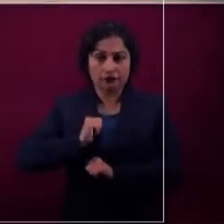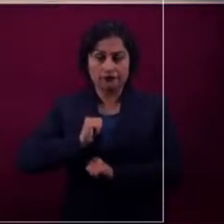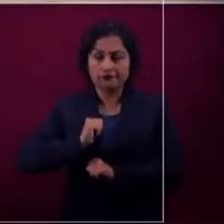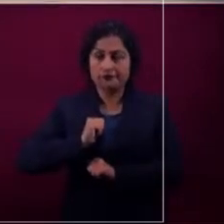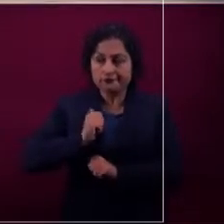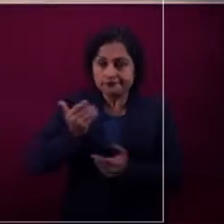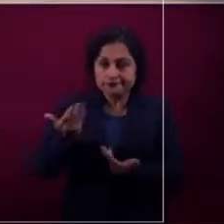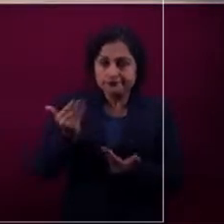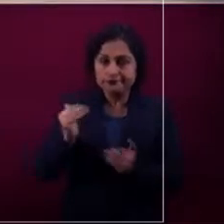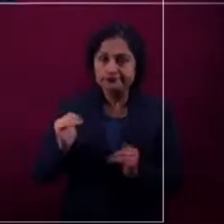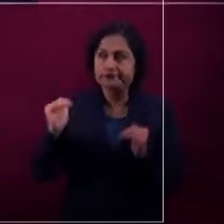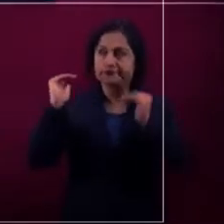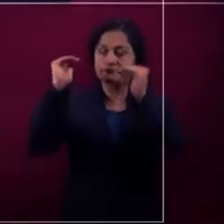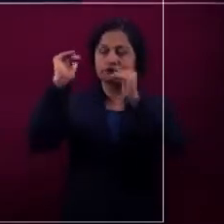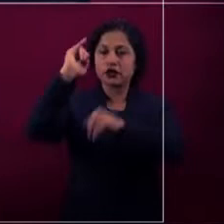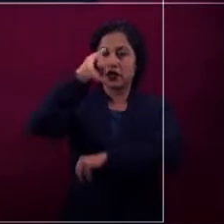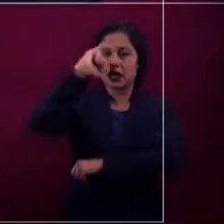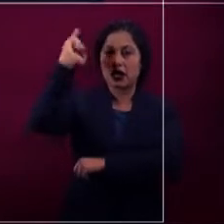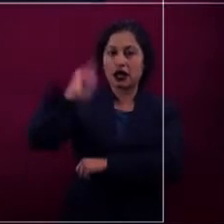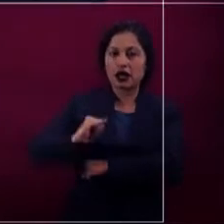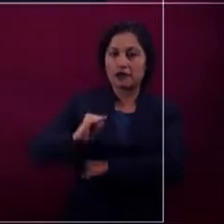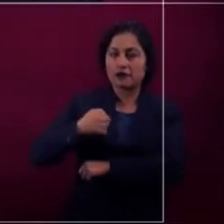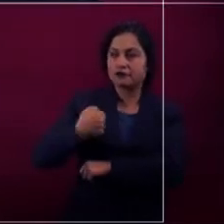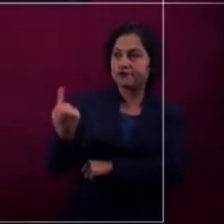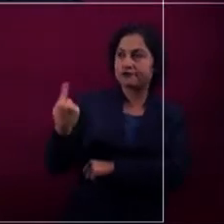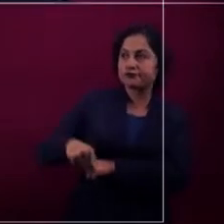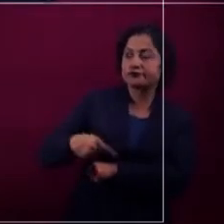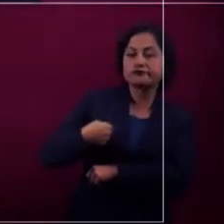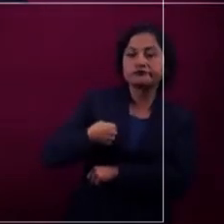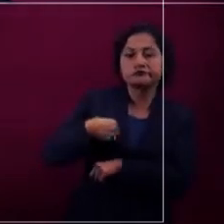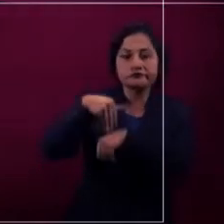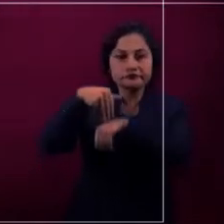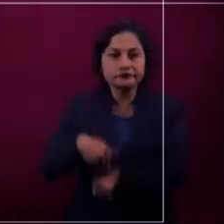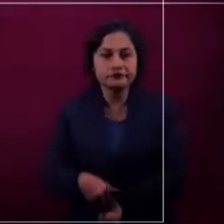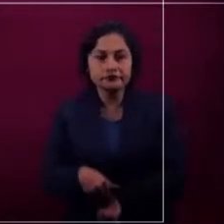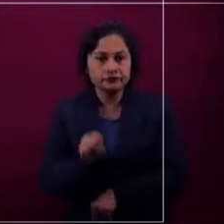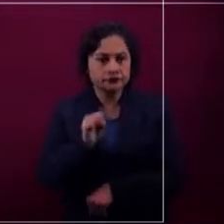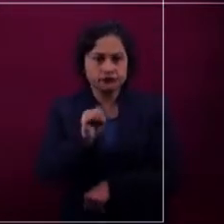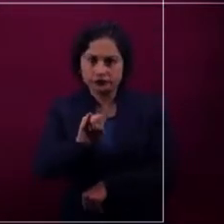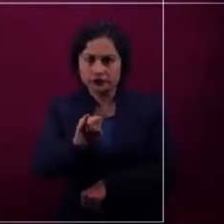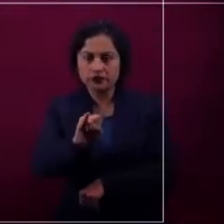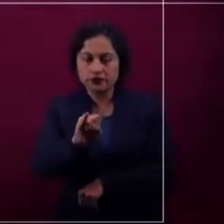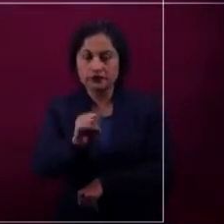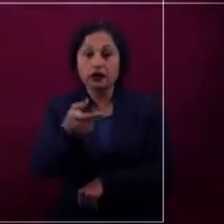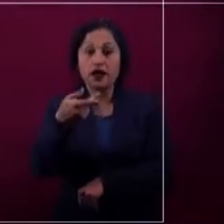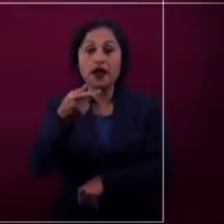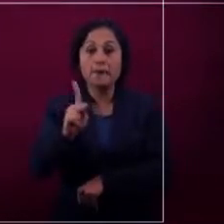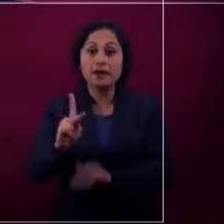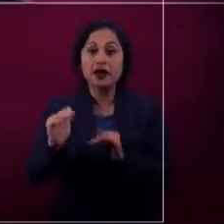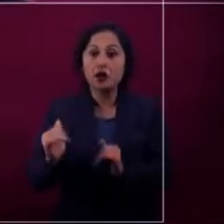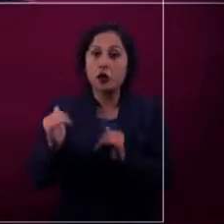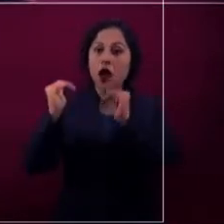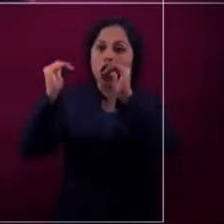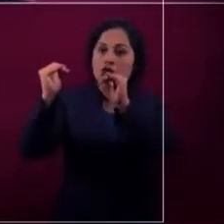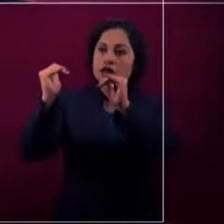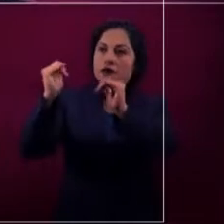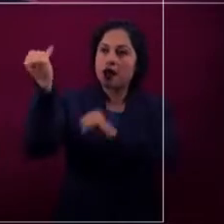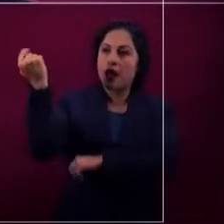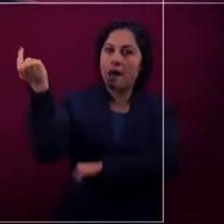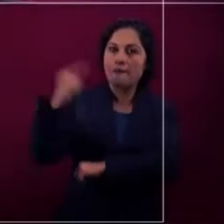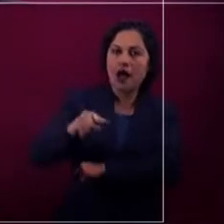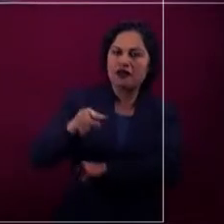dan desde arriba, que depende mucho de quién sea el comandante